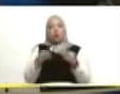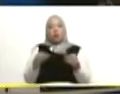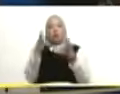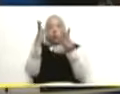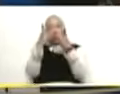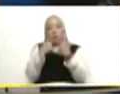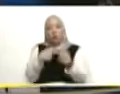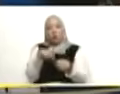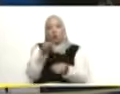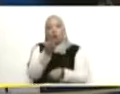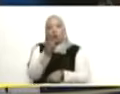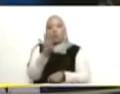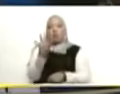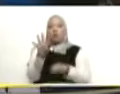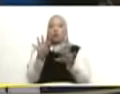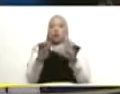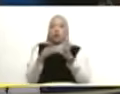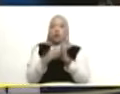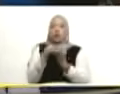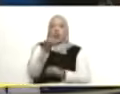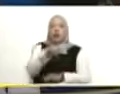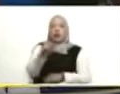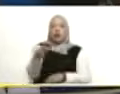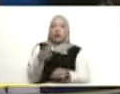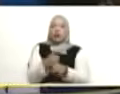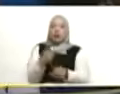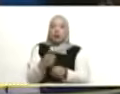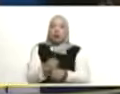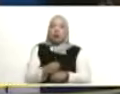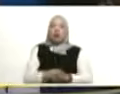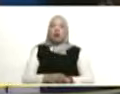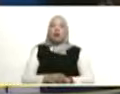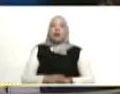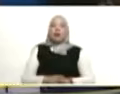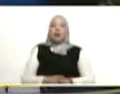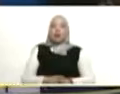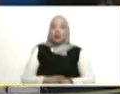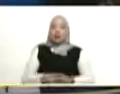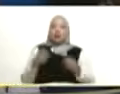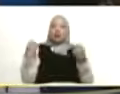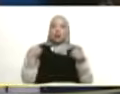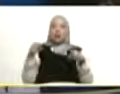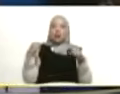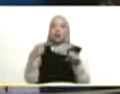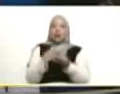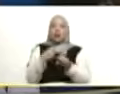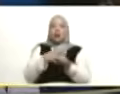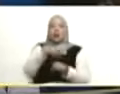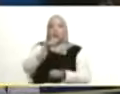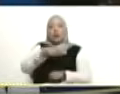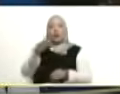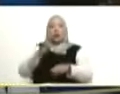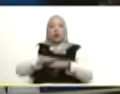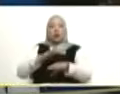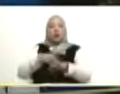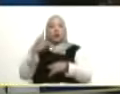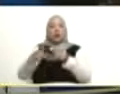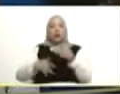número 26 que hoy activamos y anunciamos es un